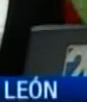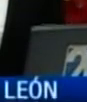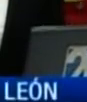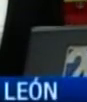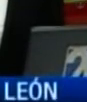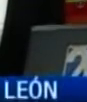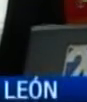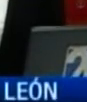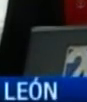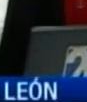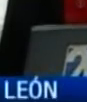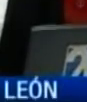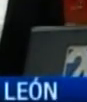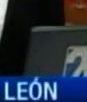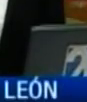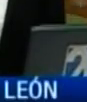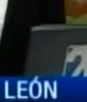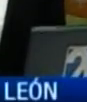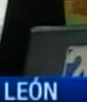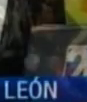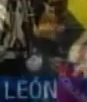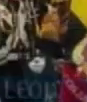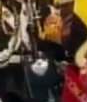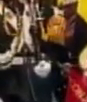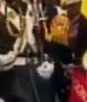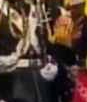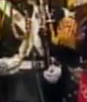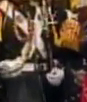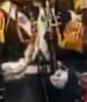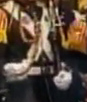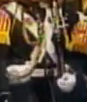Moreno. Aquí empezamos con Lenín en el poder.